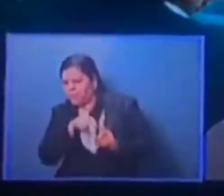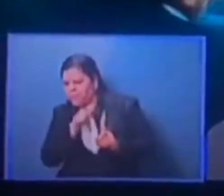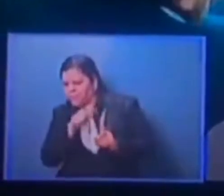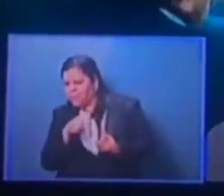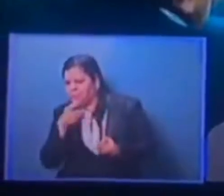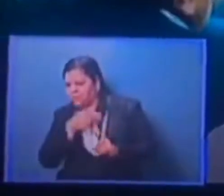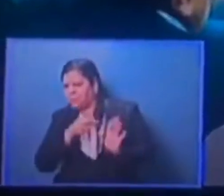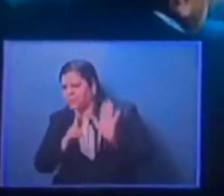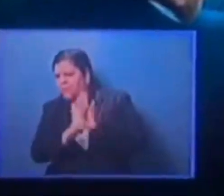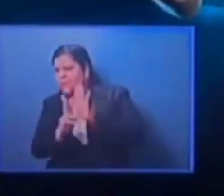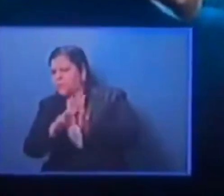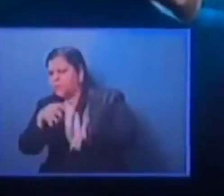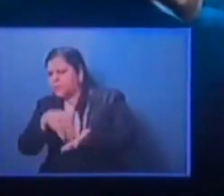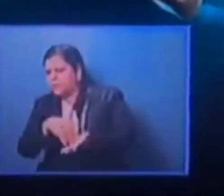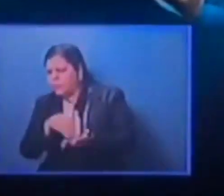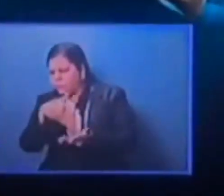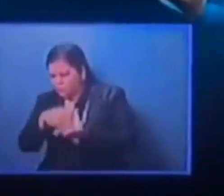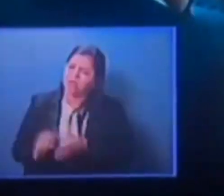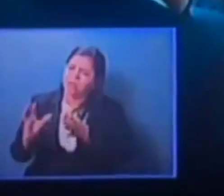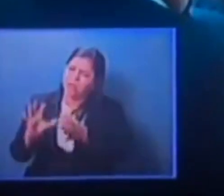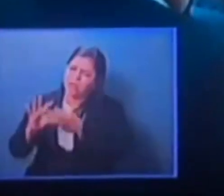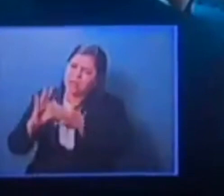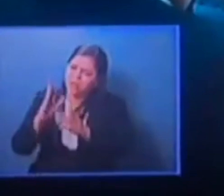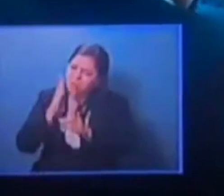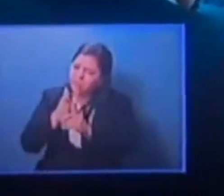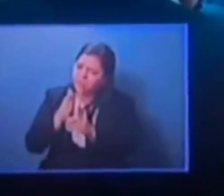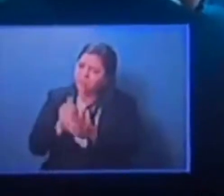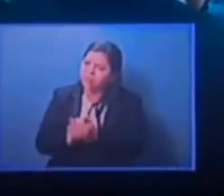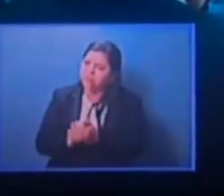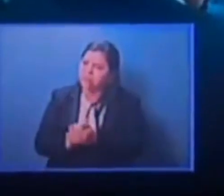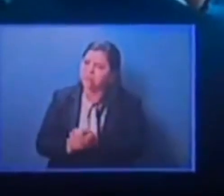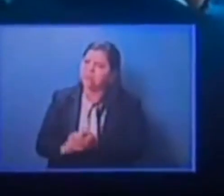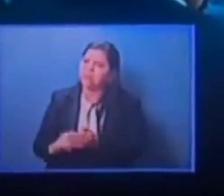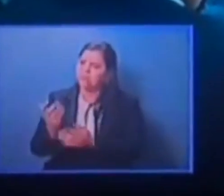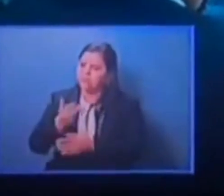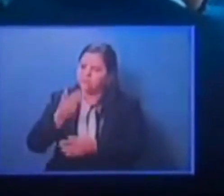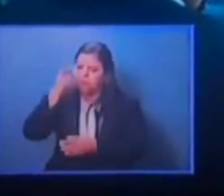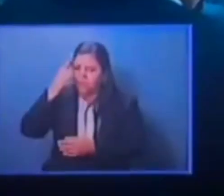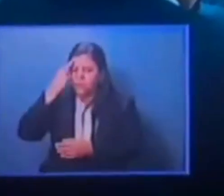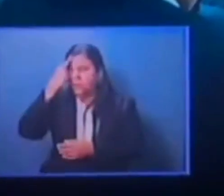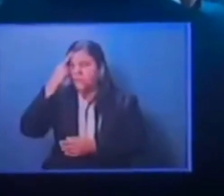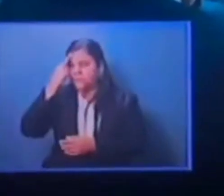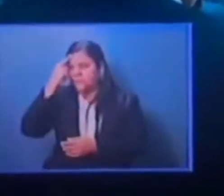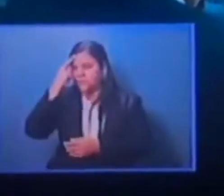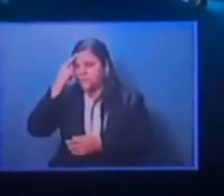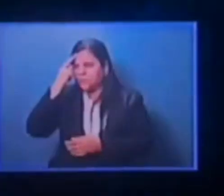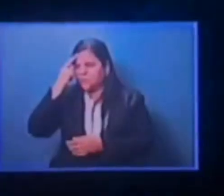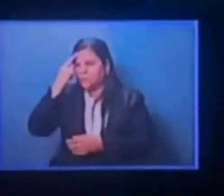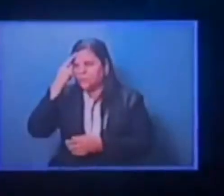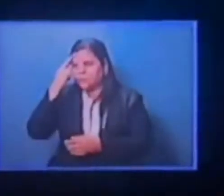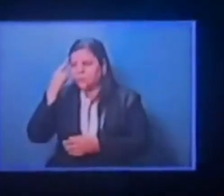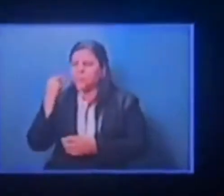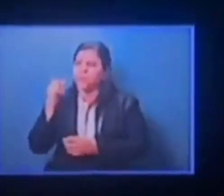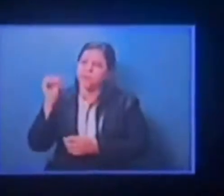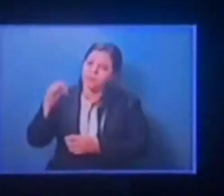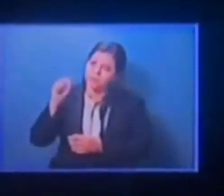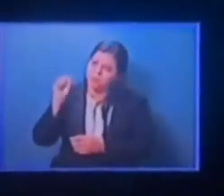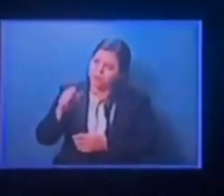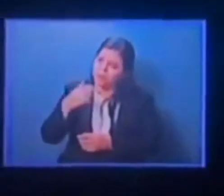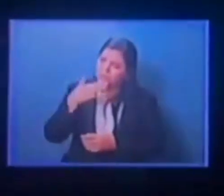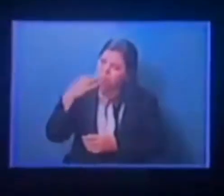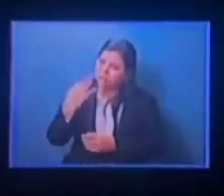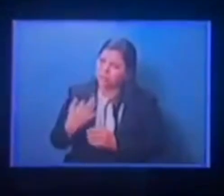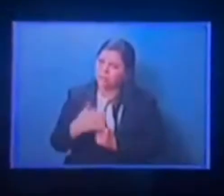nosotros representamos al pueblo, es el que busca el pueblo salvadoreño. Hay que hacer una reflexión. Si bien es cierto,